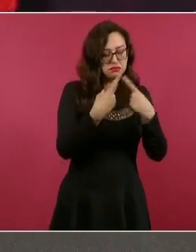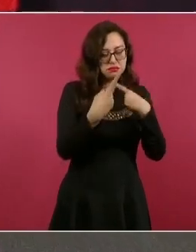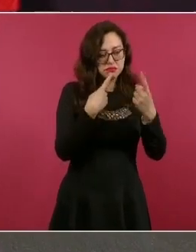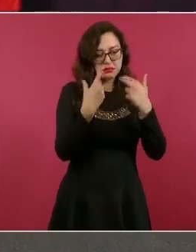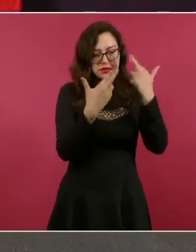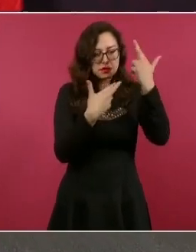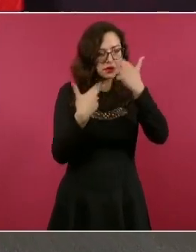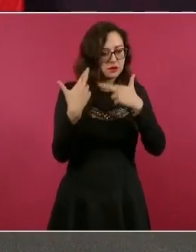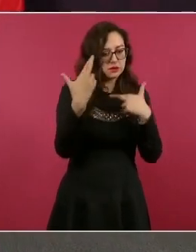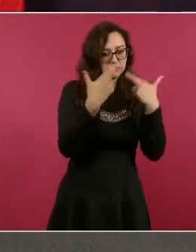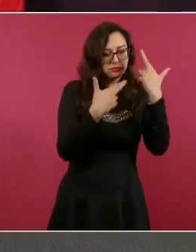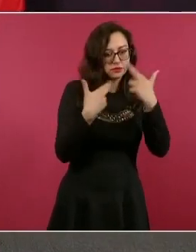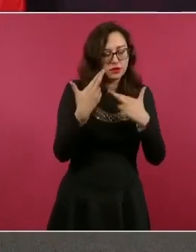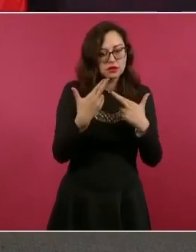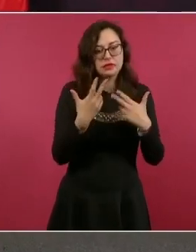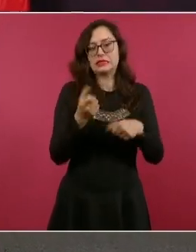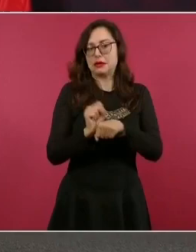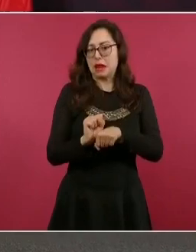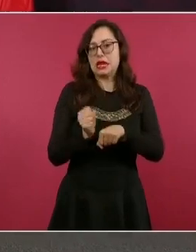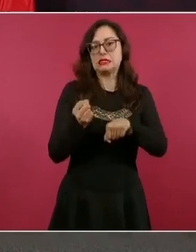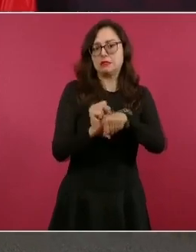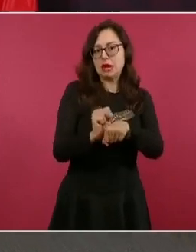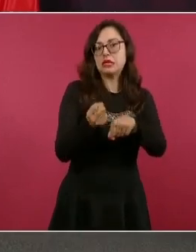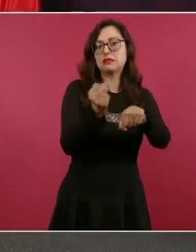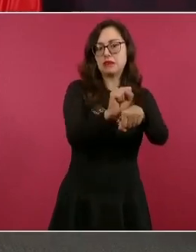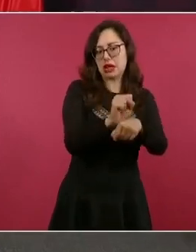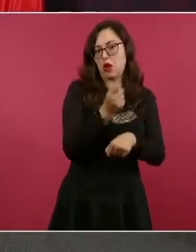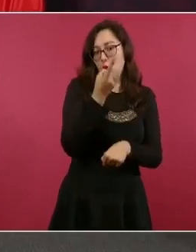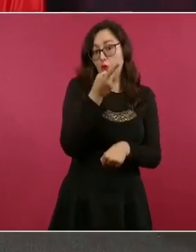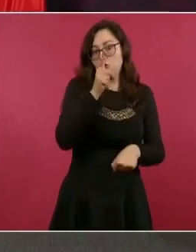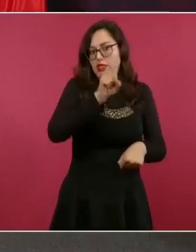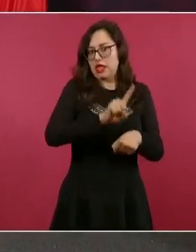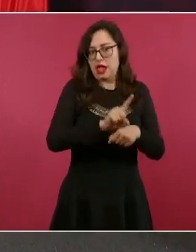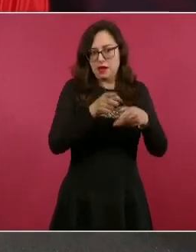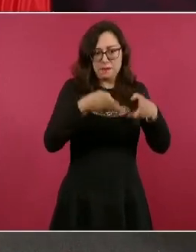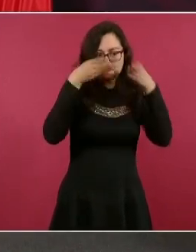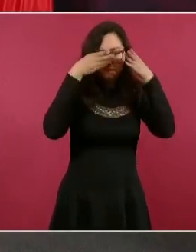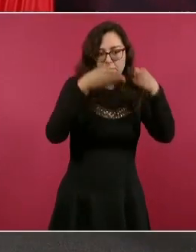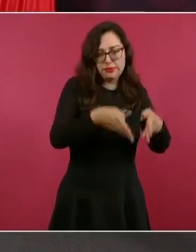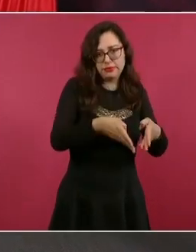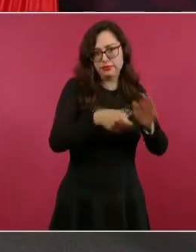evaluar los avances del trabajo que se hace